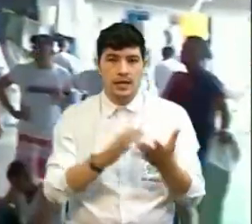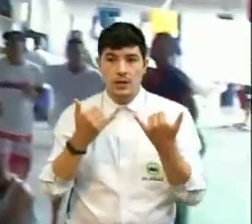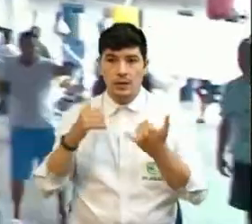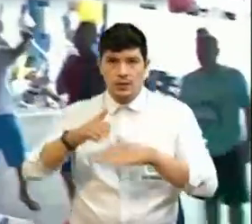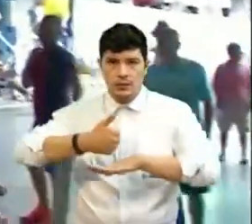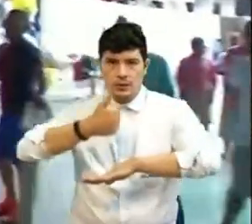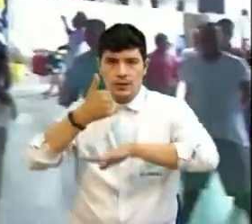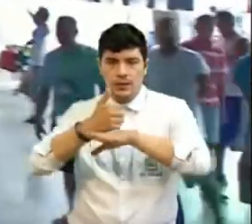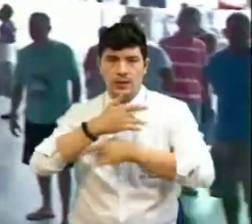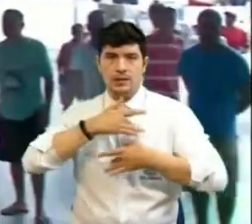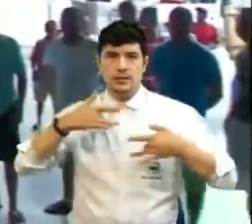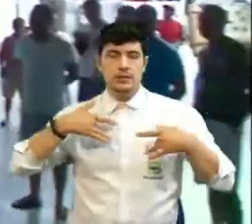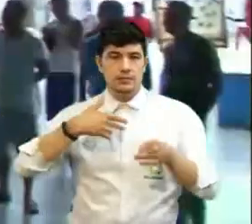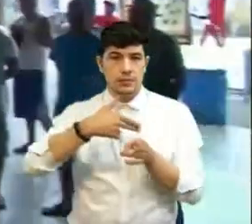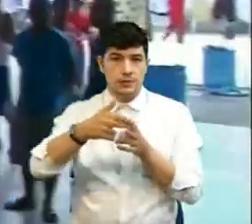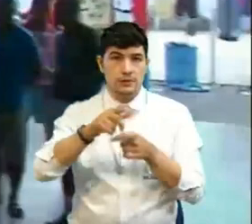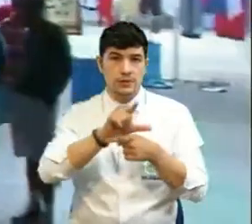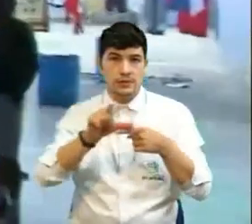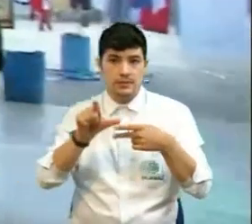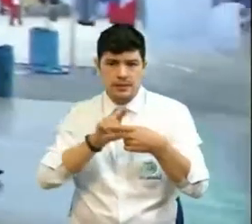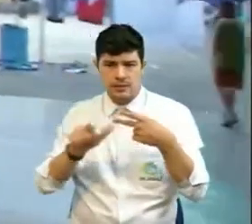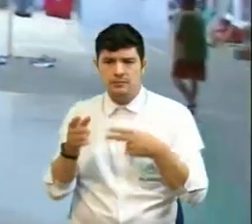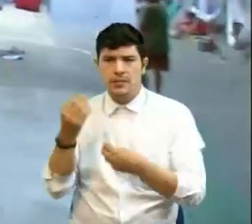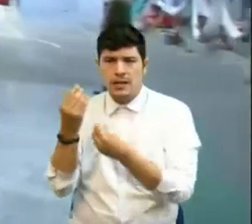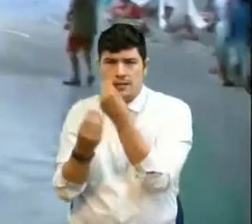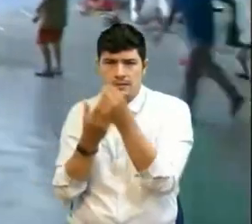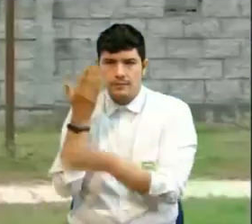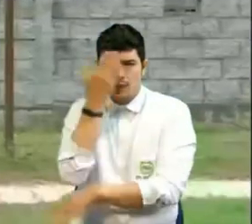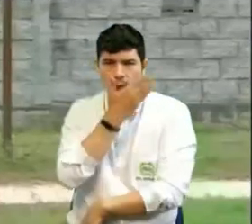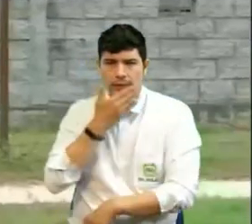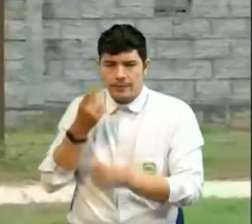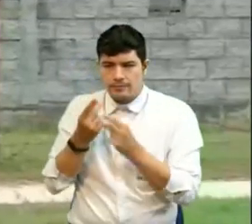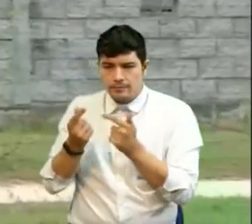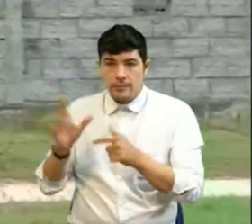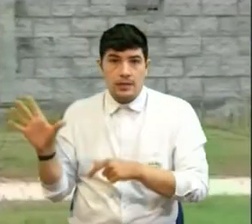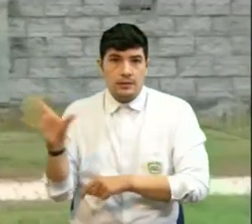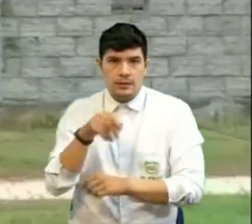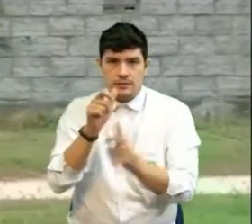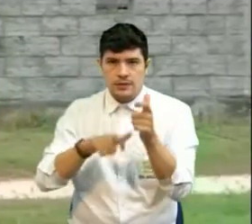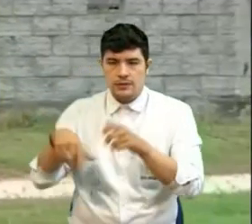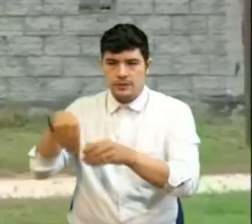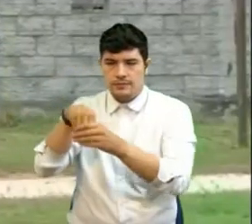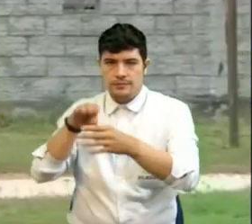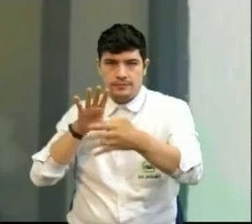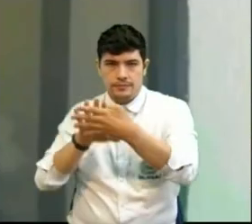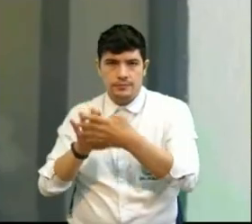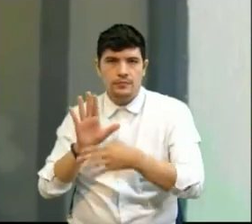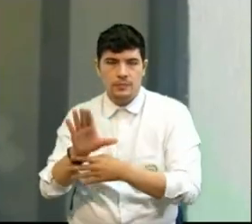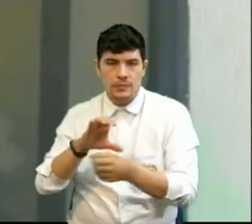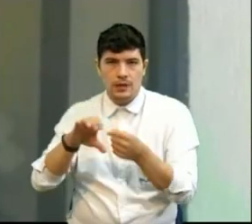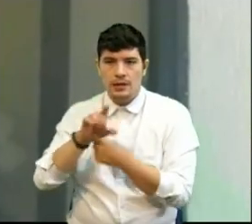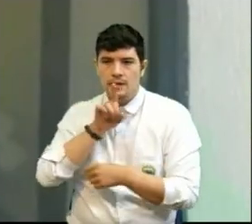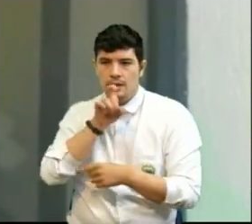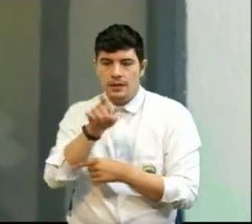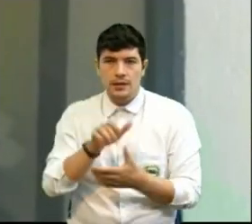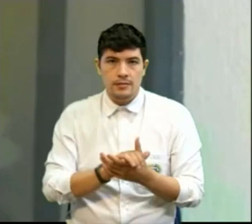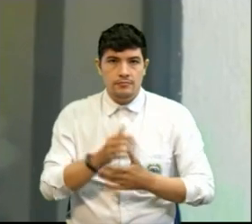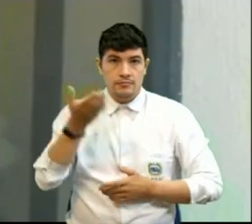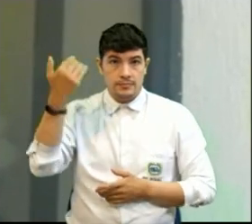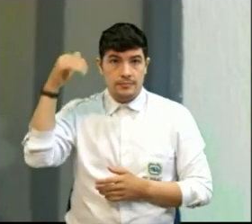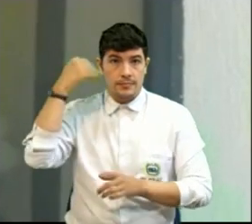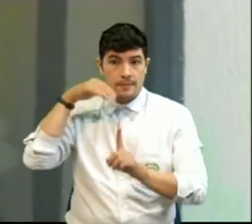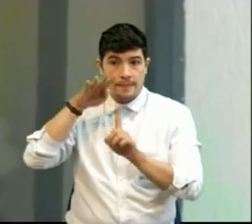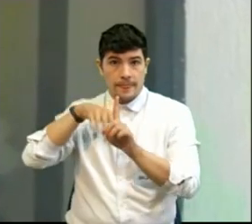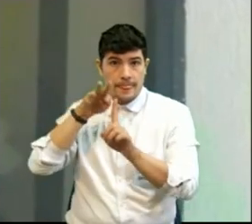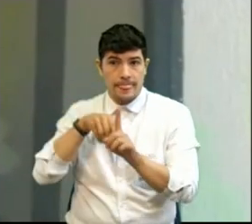autoridades sanitarias en las próximas semanas realizarían pruebas rápidas de COVID a los internos. Hace más de 4 meses los internos no reciben visitas de